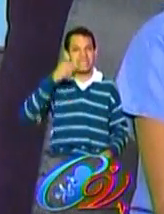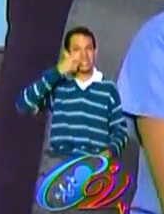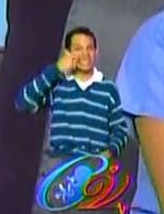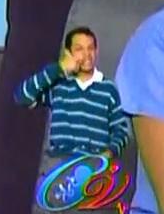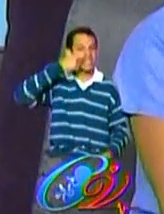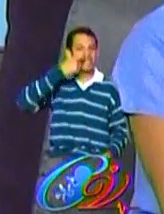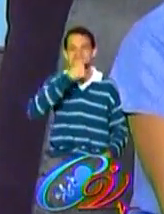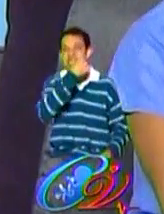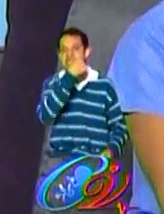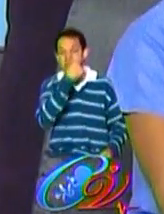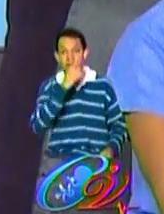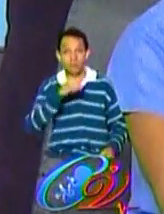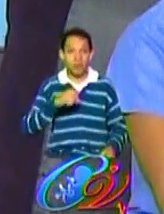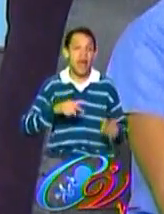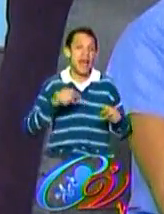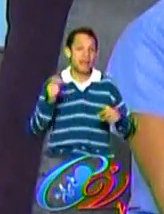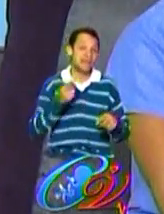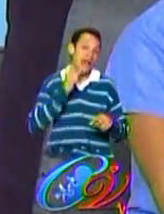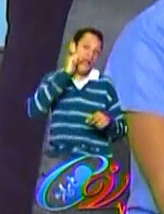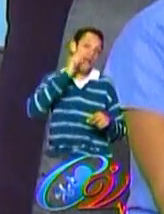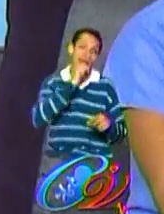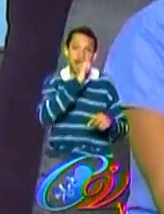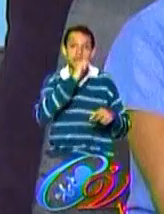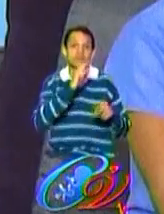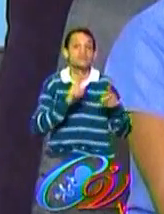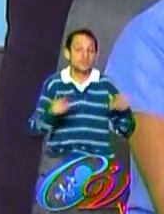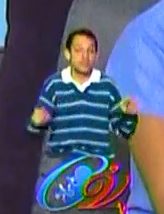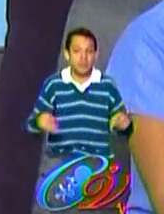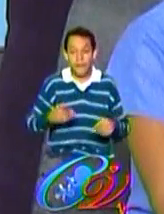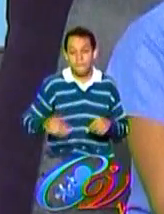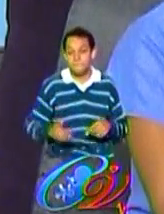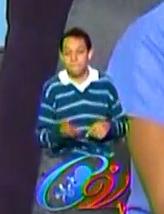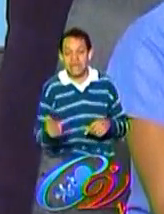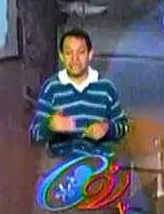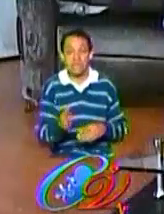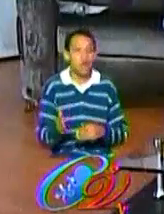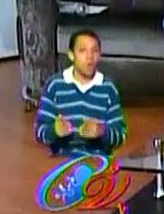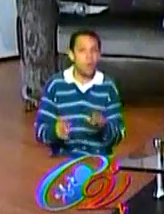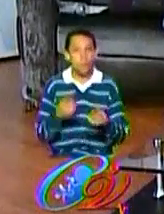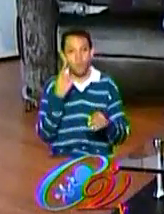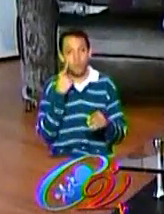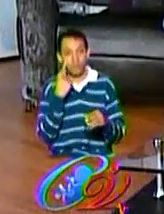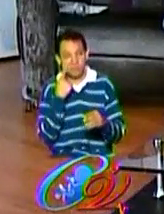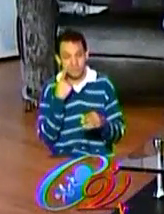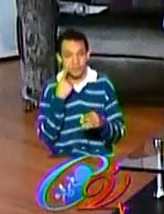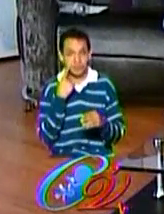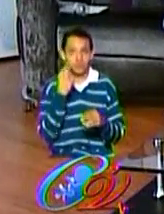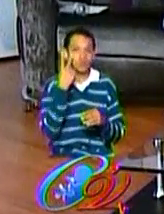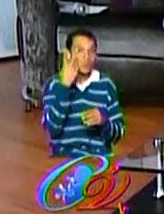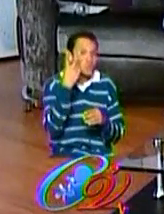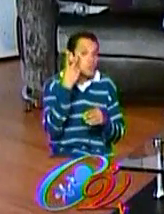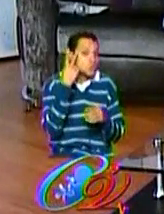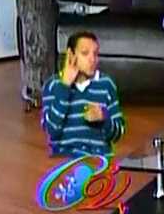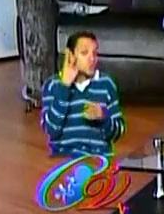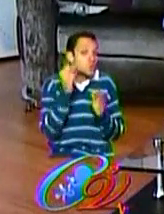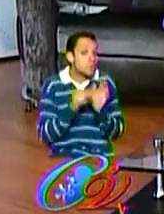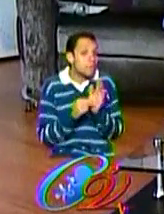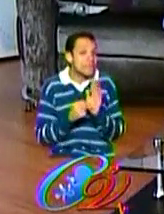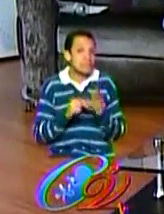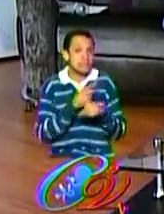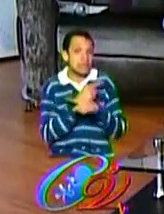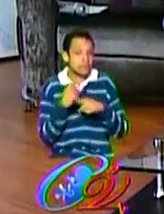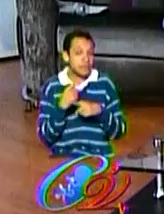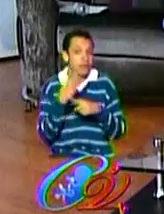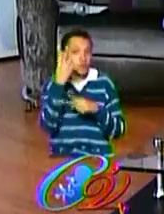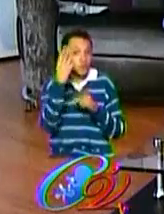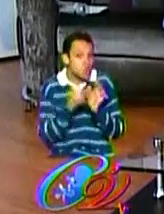uno sí puede comer pescado, pero solo tratar de comer 2 o 3 veces a la semana, no más de eso, para